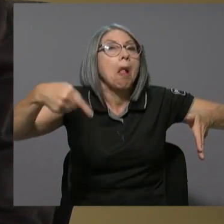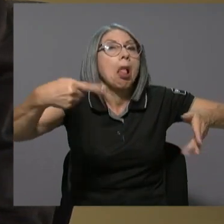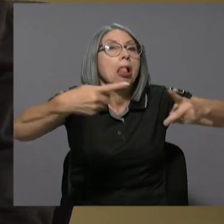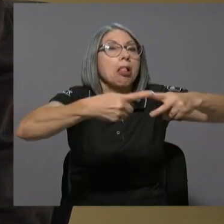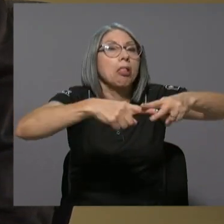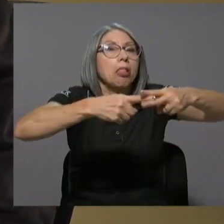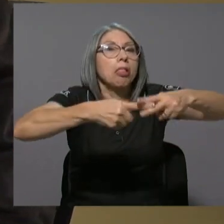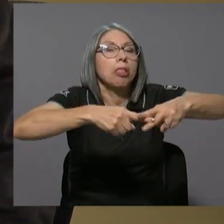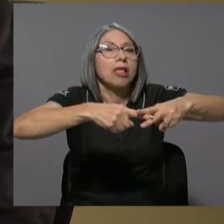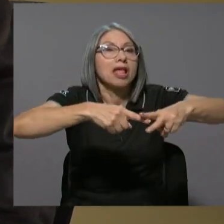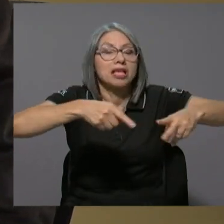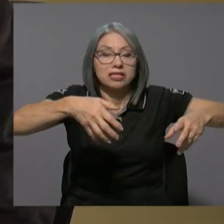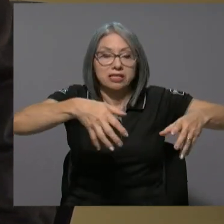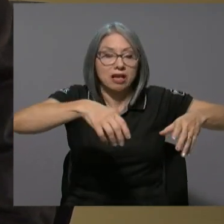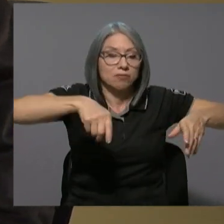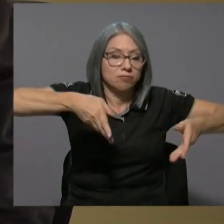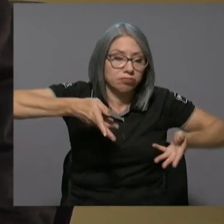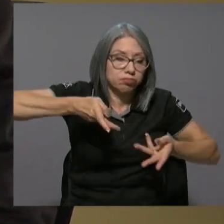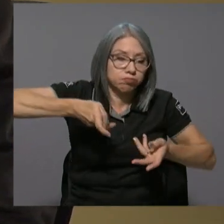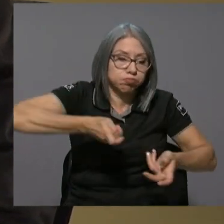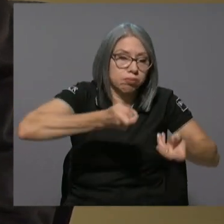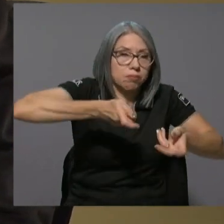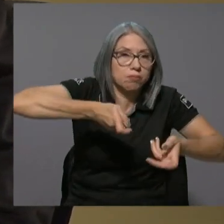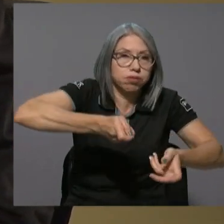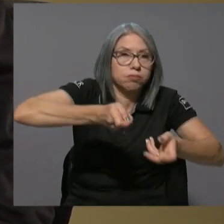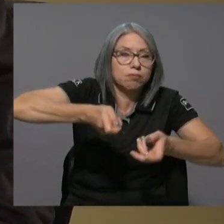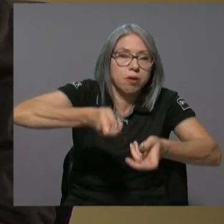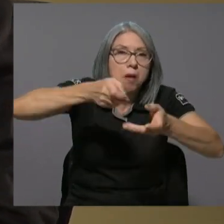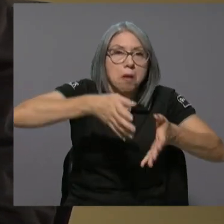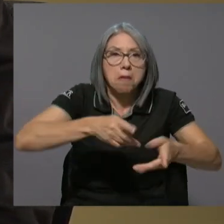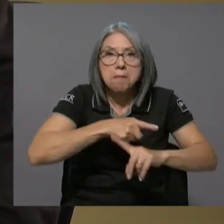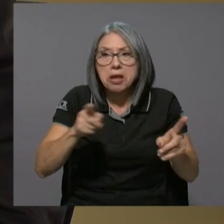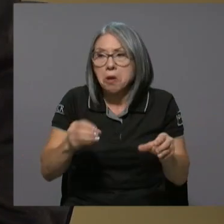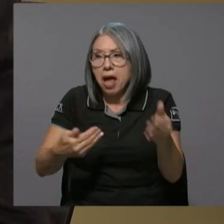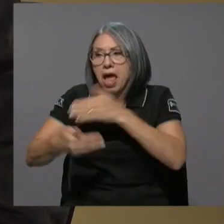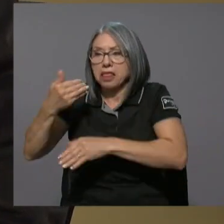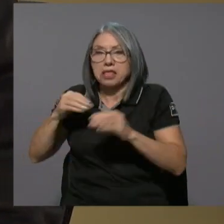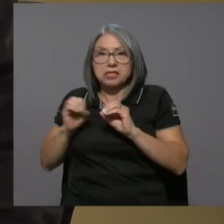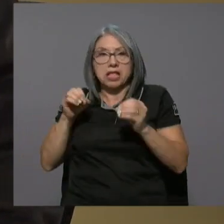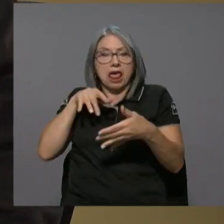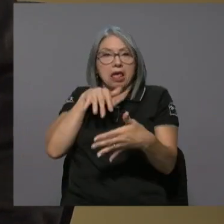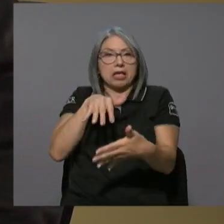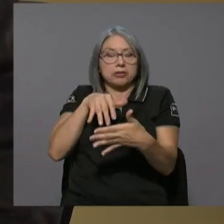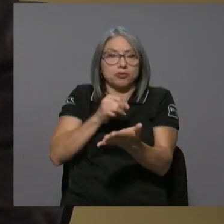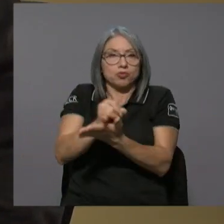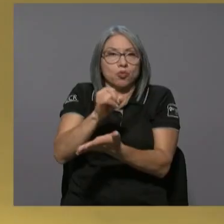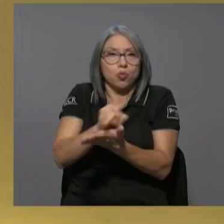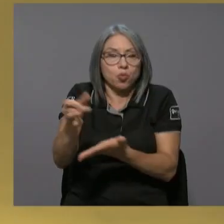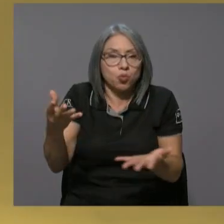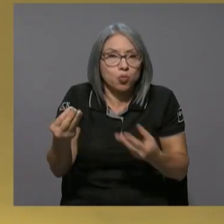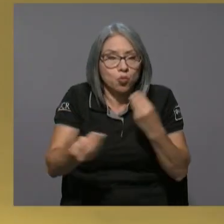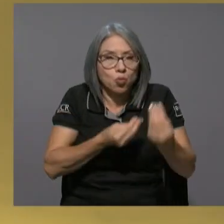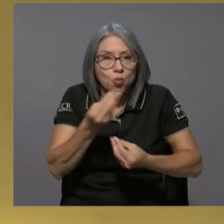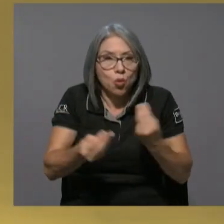por resultados ni ninguna evaluación de impacto, ¿verdad? Bueno, el caso de la carretera San Carlos es un caso típico, ¿verdad?